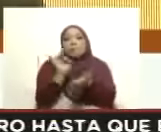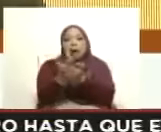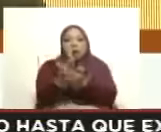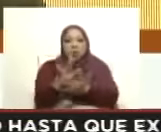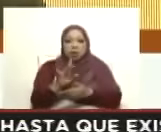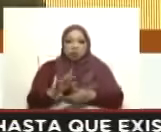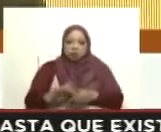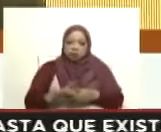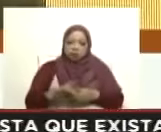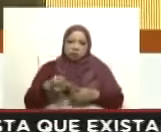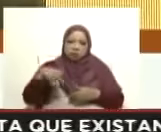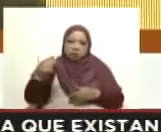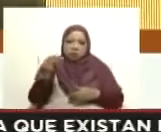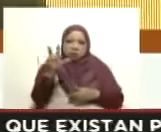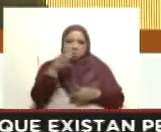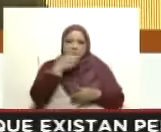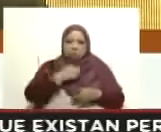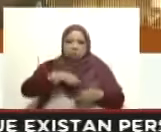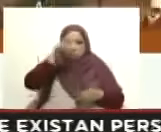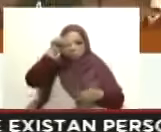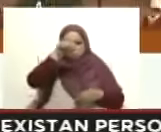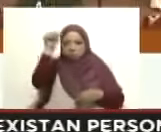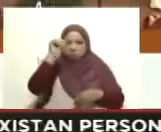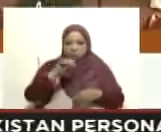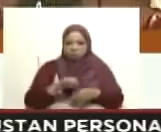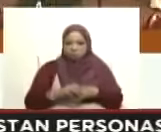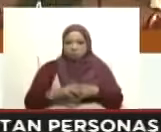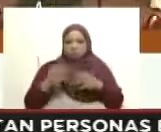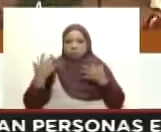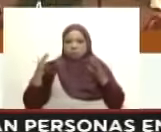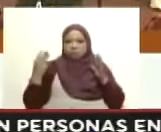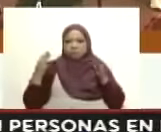paliza el próximo domingo 3 de